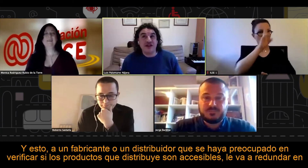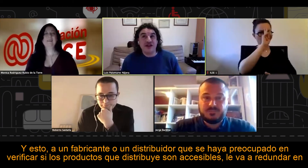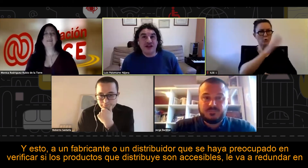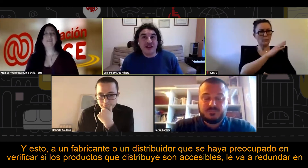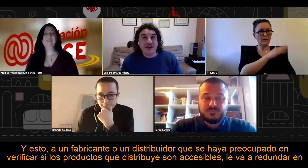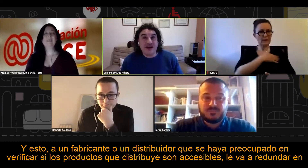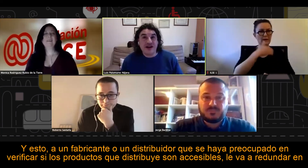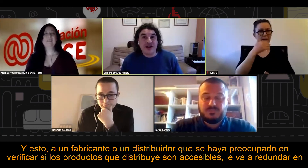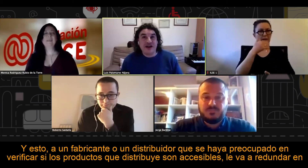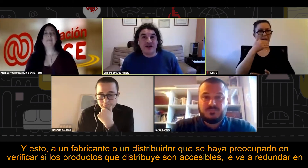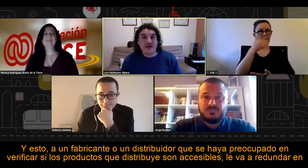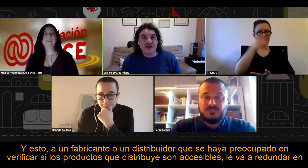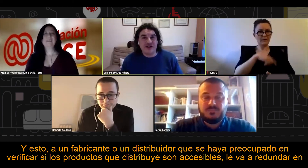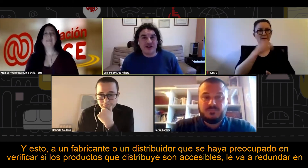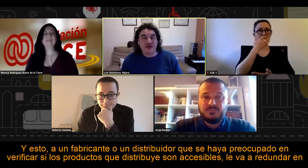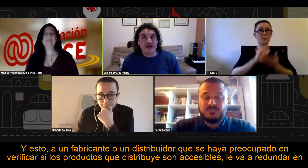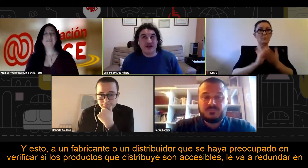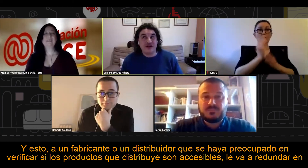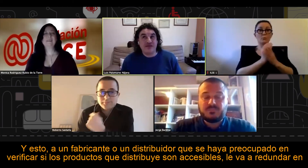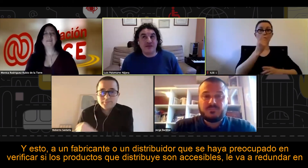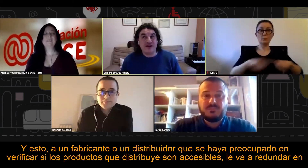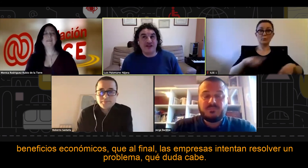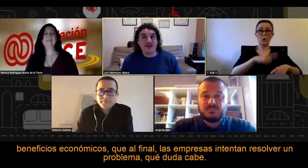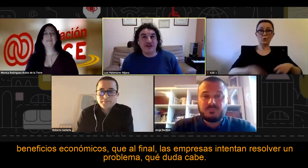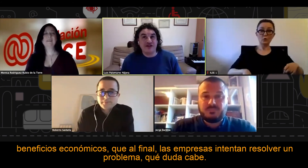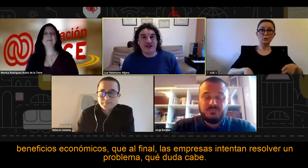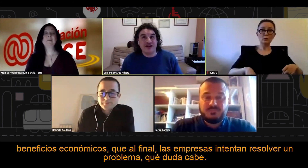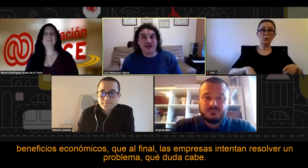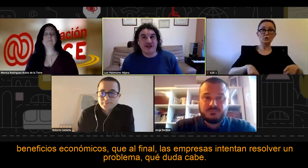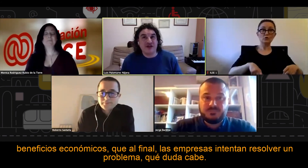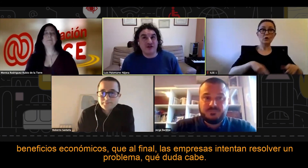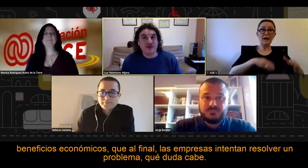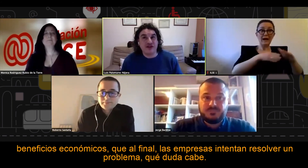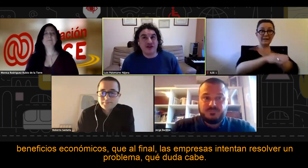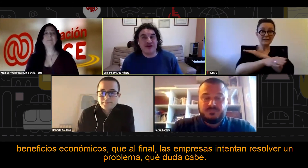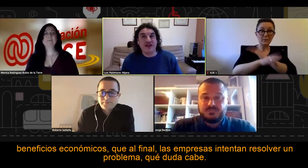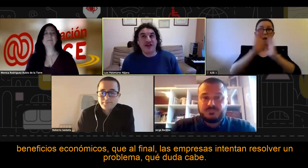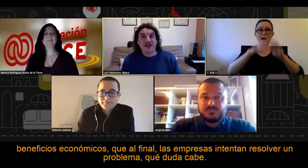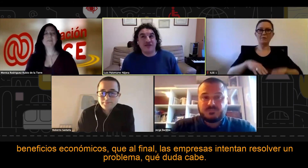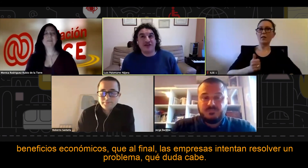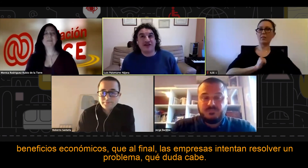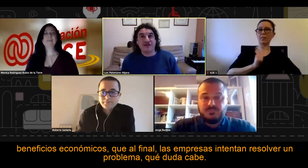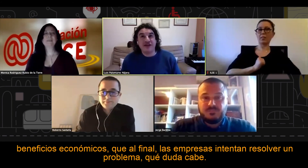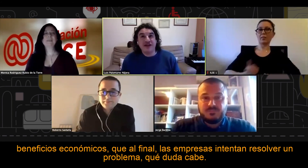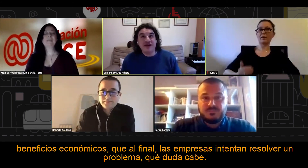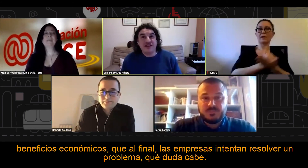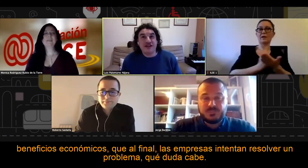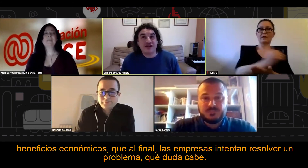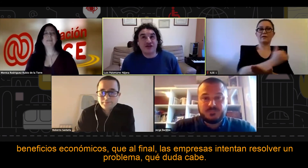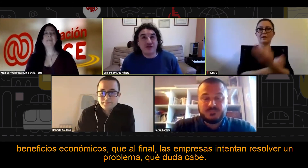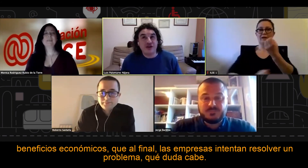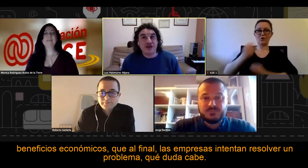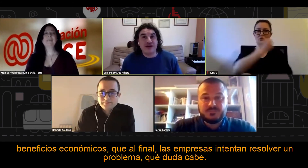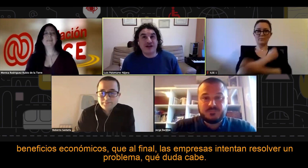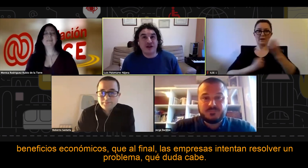accesibles, le va a redundar también en beneficios económicos, que al final las empresas también intentan